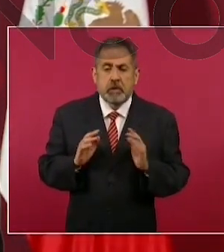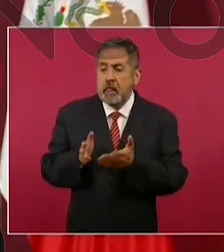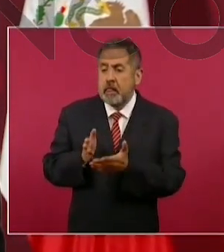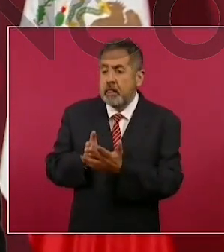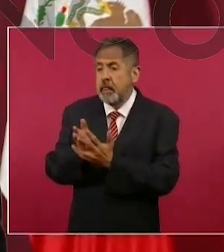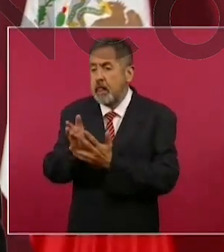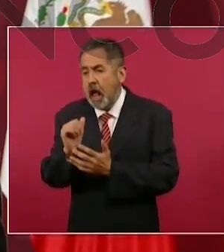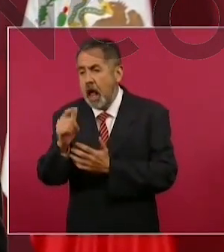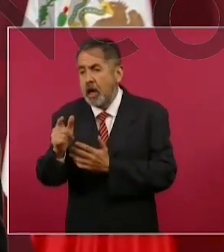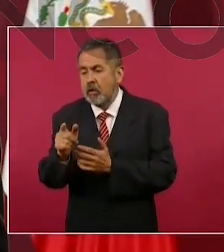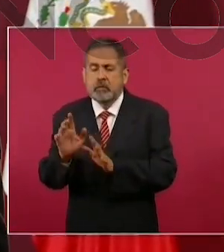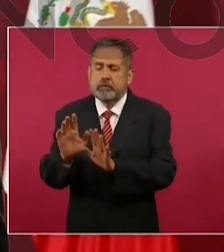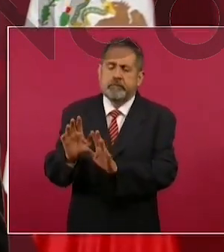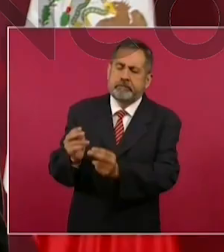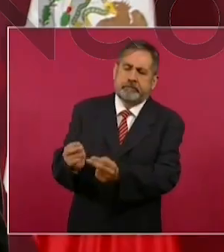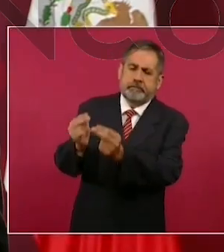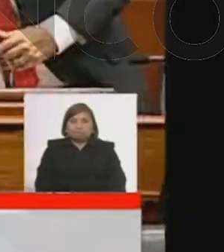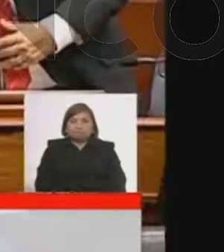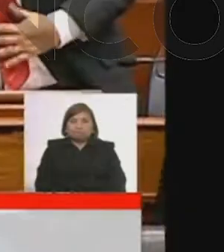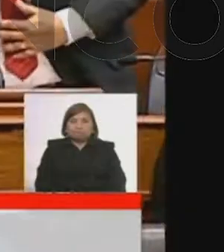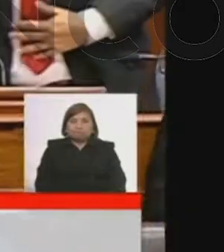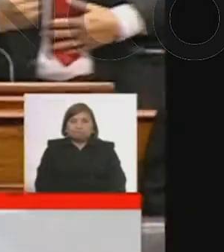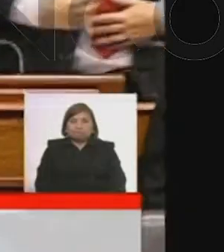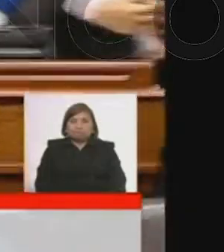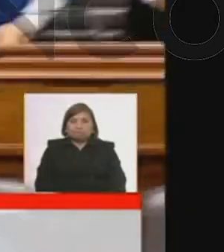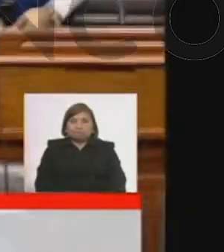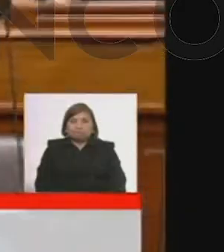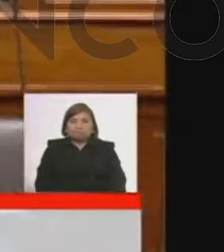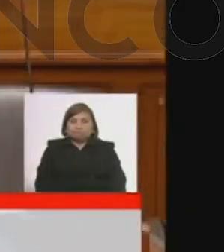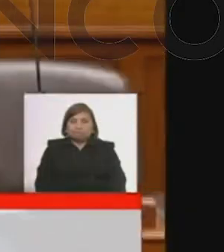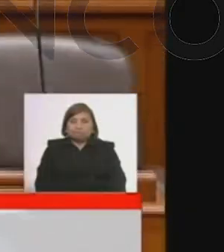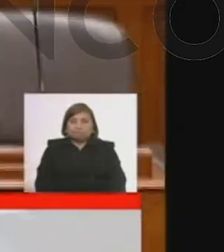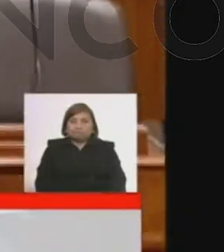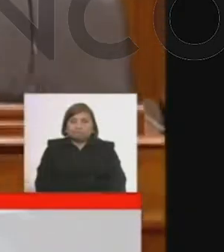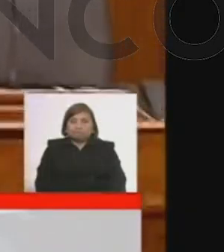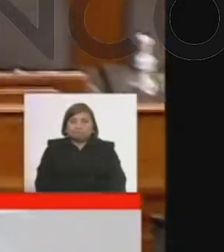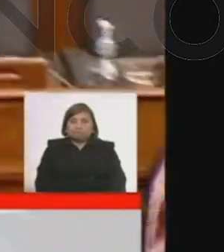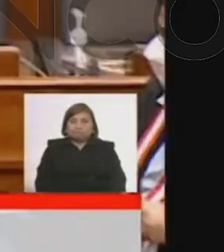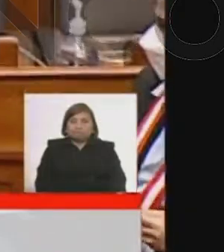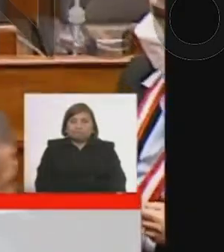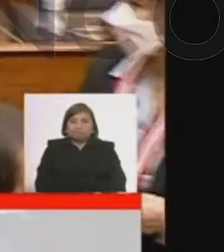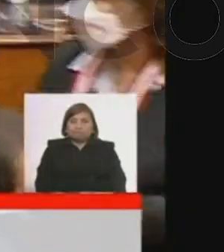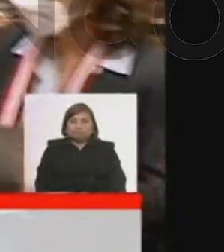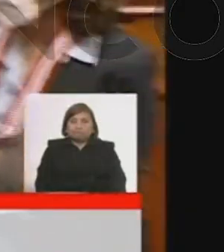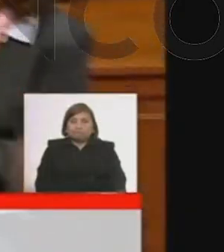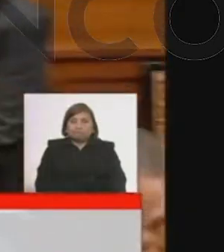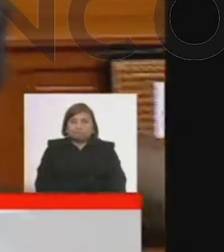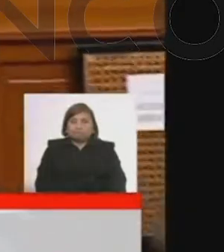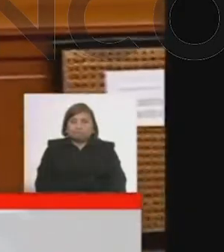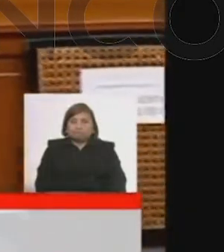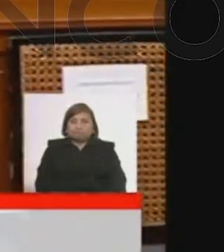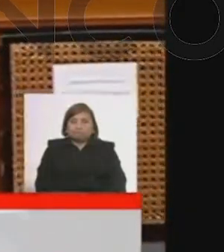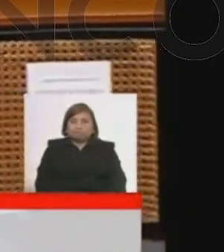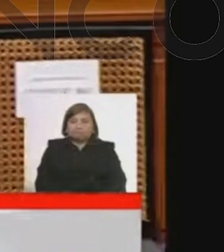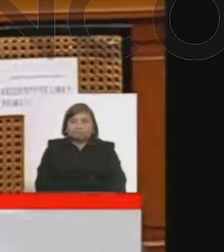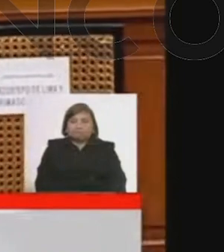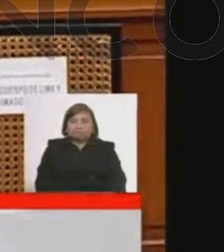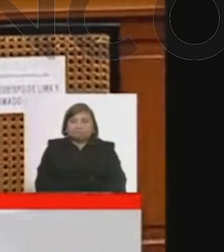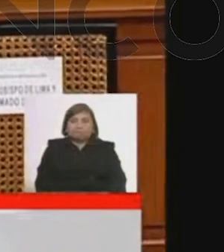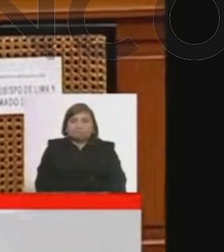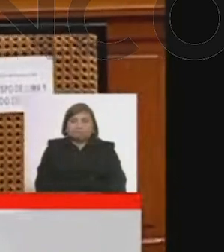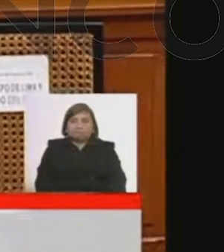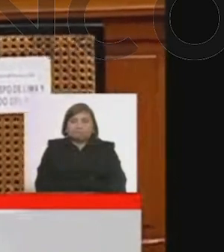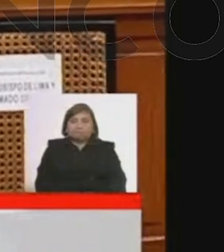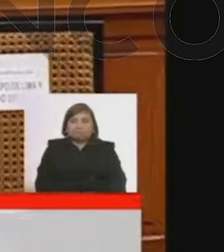intervenir en asuntos internos. Tras el retraso en la entrega de la presidencia temporal de la Alianza del Pacífico, la nueva mandataria peruana,